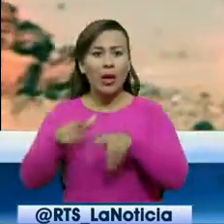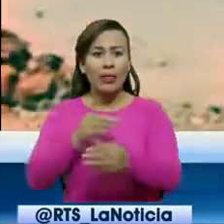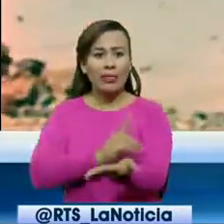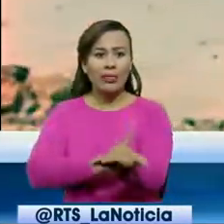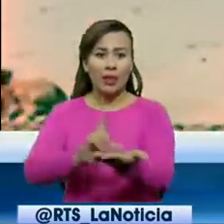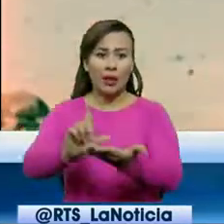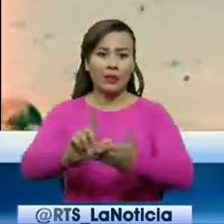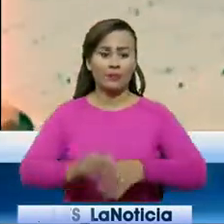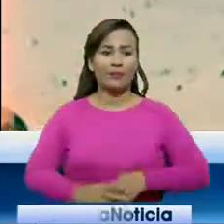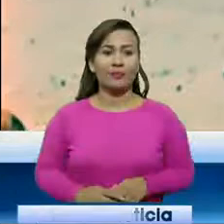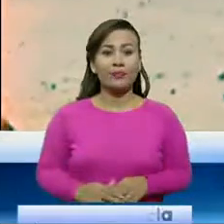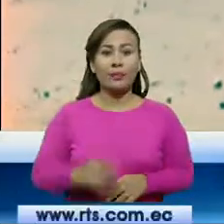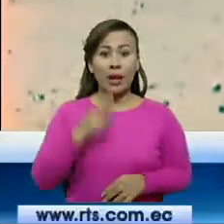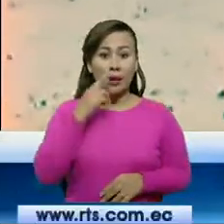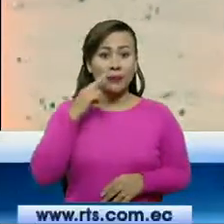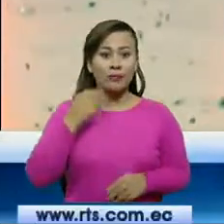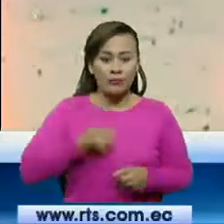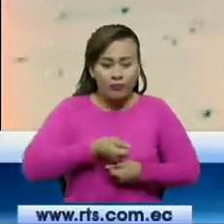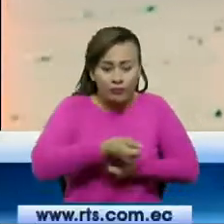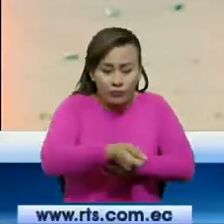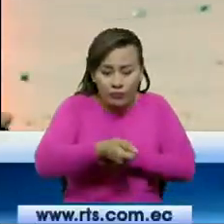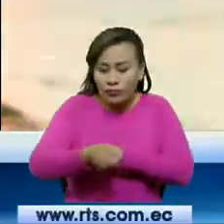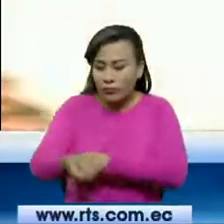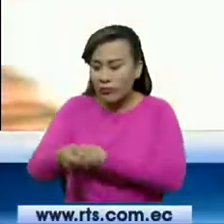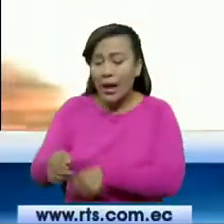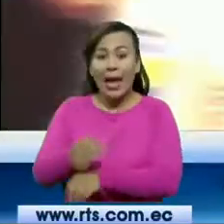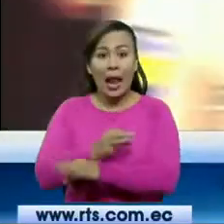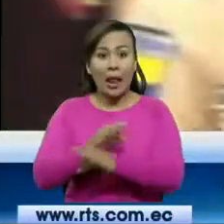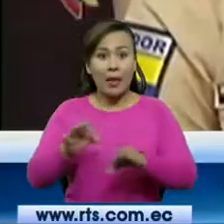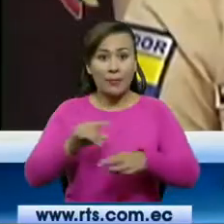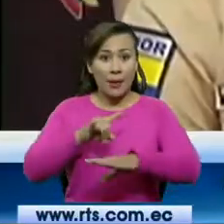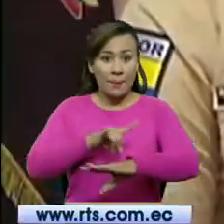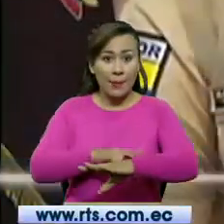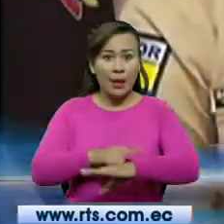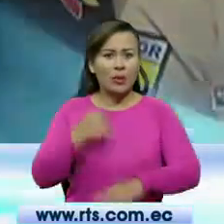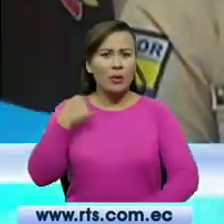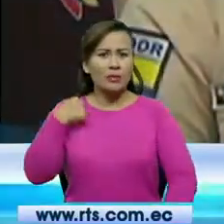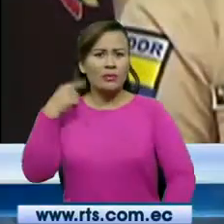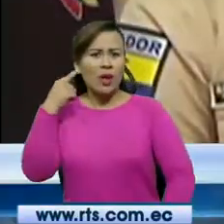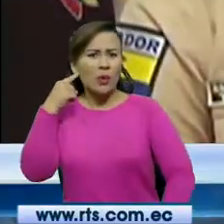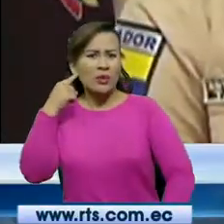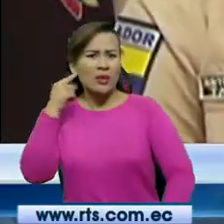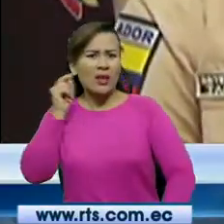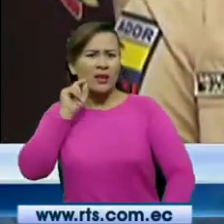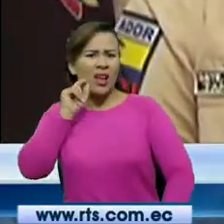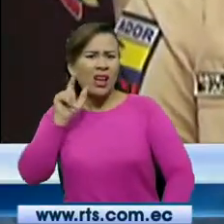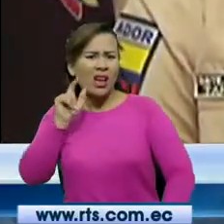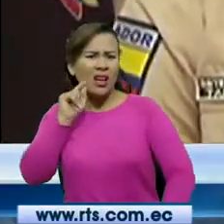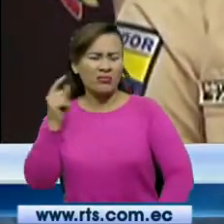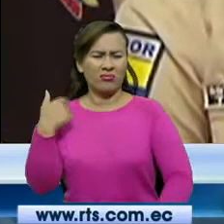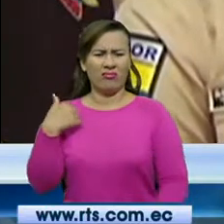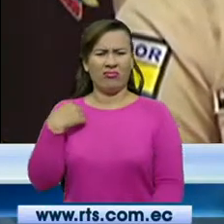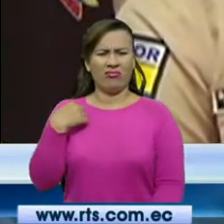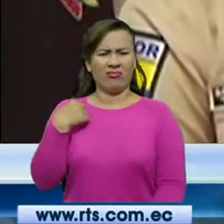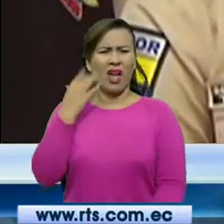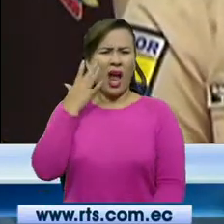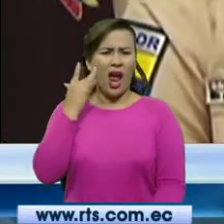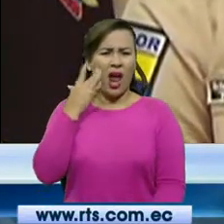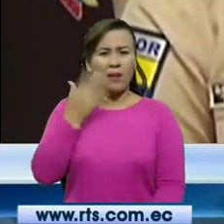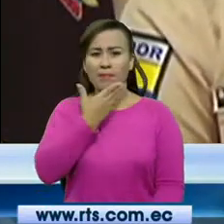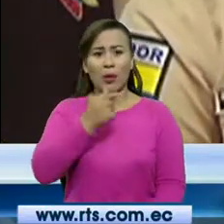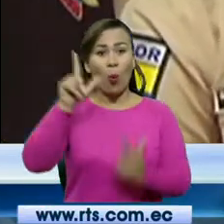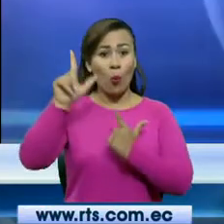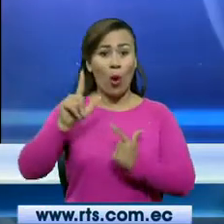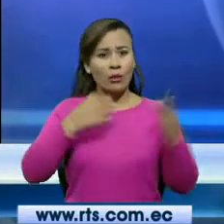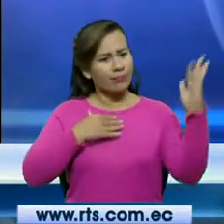El señor que se encontraba haciendo la limpieza de los baños manifestó haber escuchado algunos ruidos extraños, por lo que llamó al guardia de